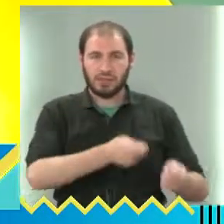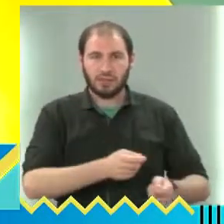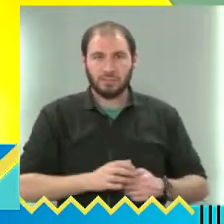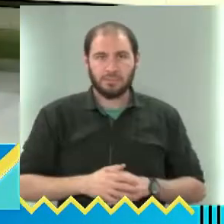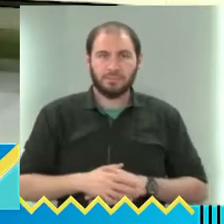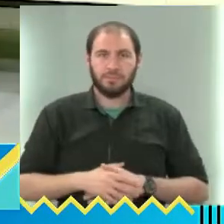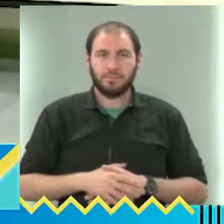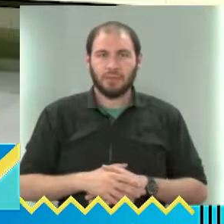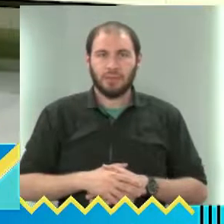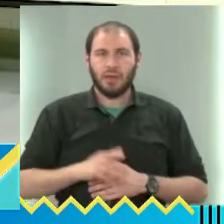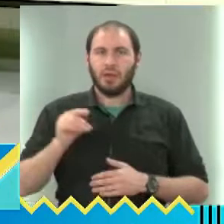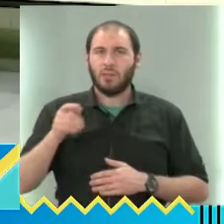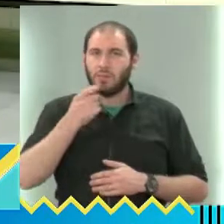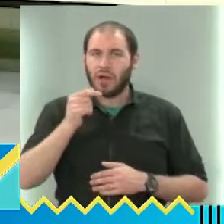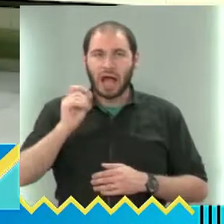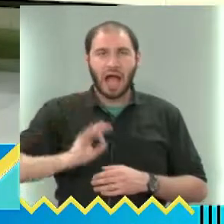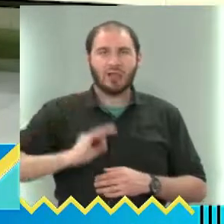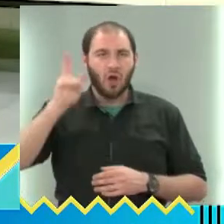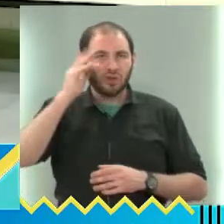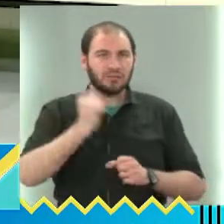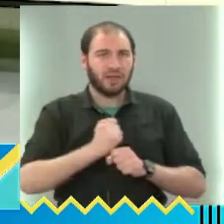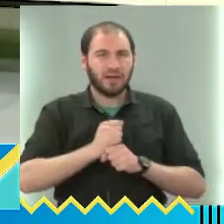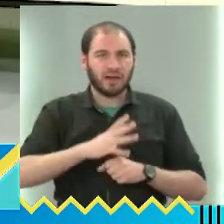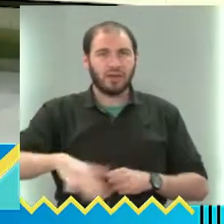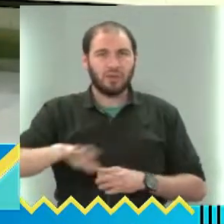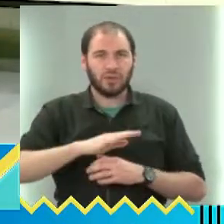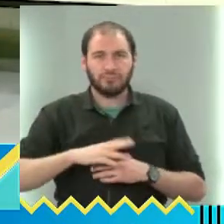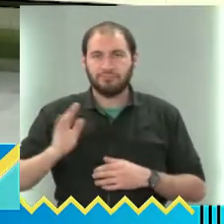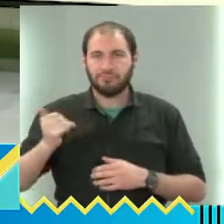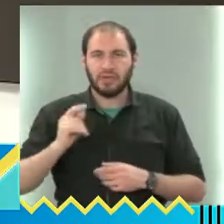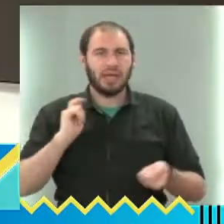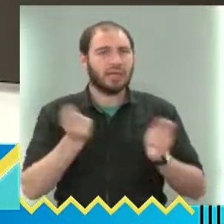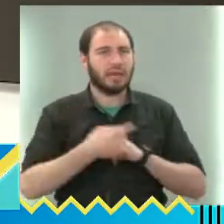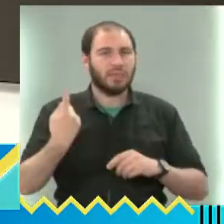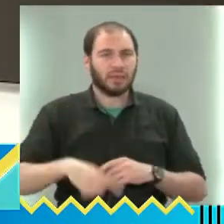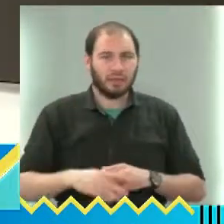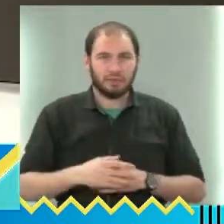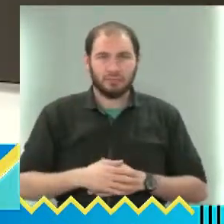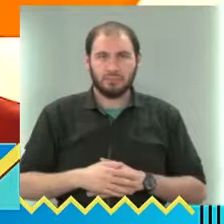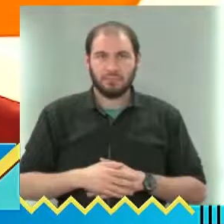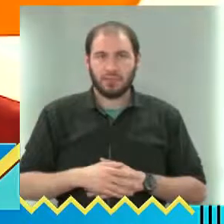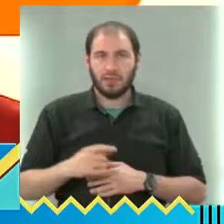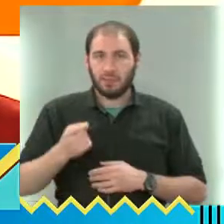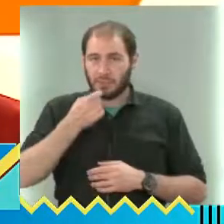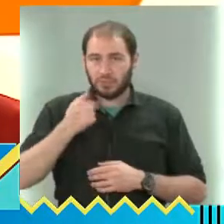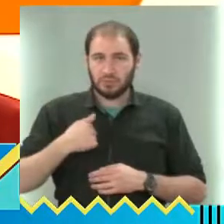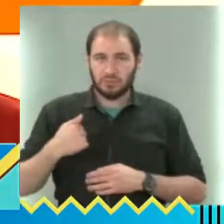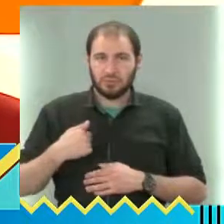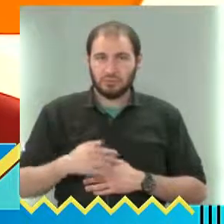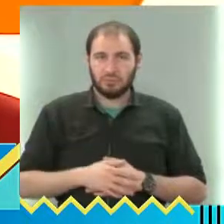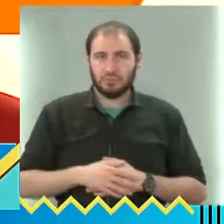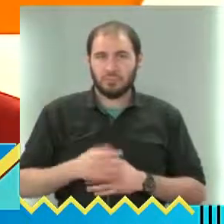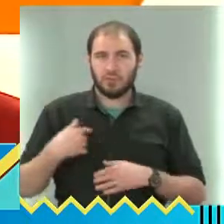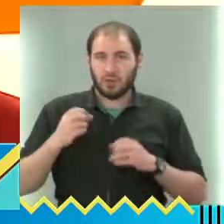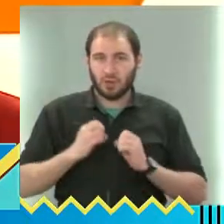bien. Alejandra, en tu caso, 8 años hace que trabajas en este ámbito. Así es. ¿Qué ha cambiado desde que arrancaste? Sí, y en mi caso, un poco